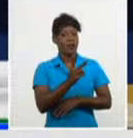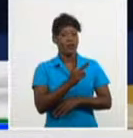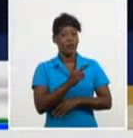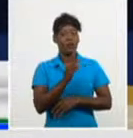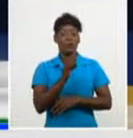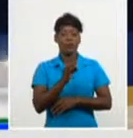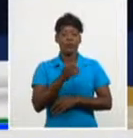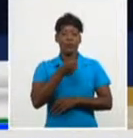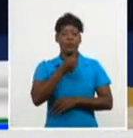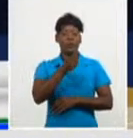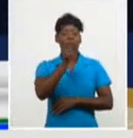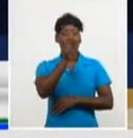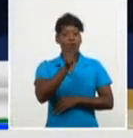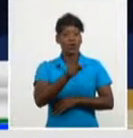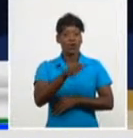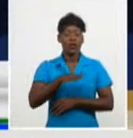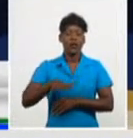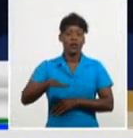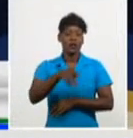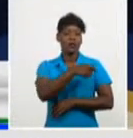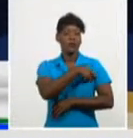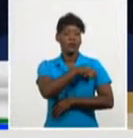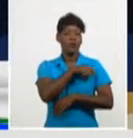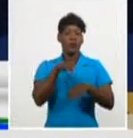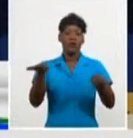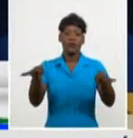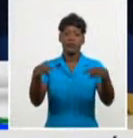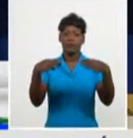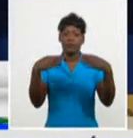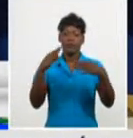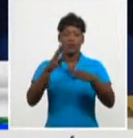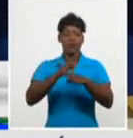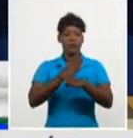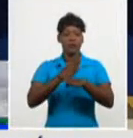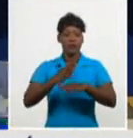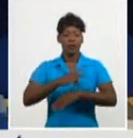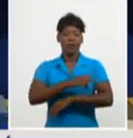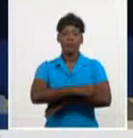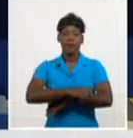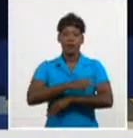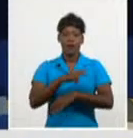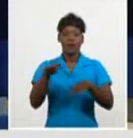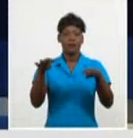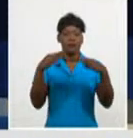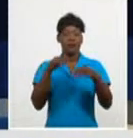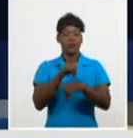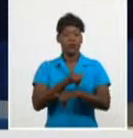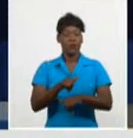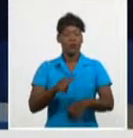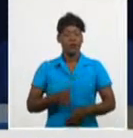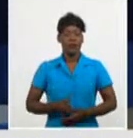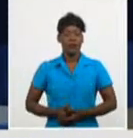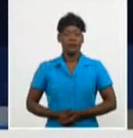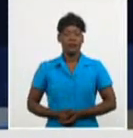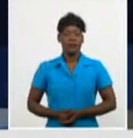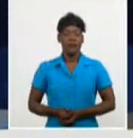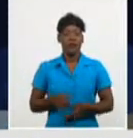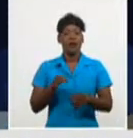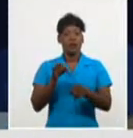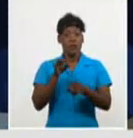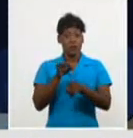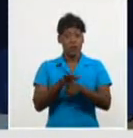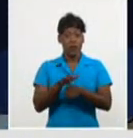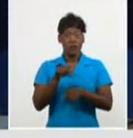a todas las personas que nos siguen en diferentes lugares. Bueno, comenzamos el día con agradable noticia, no tuvimos